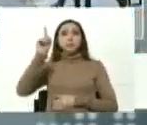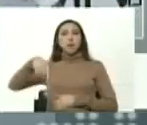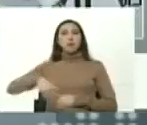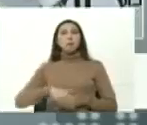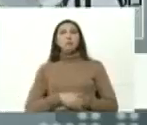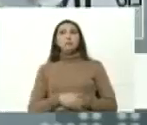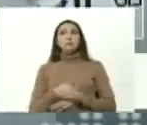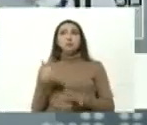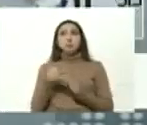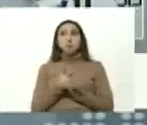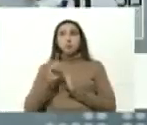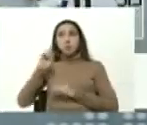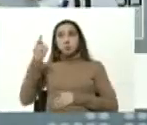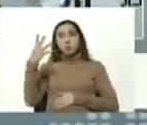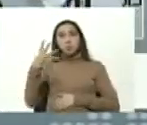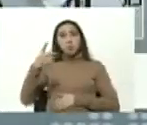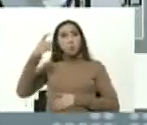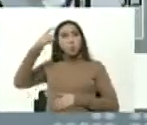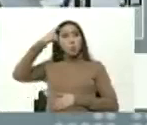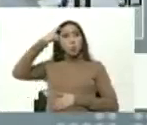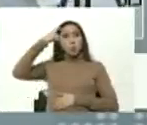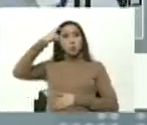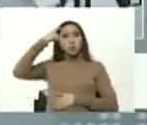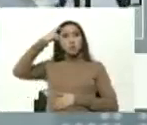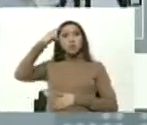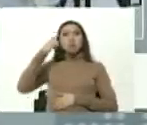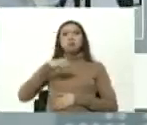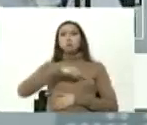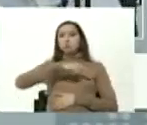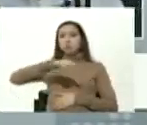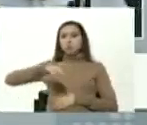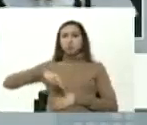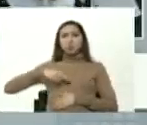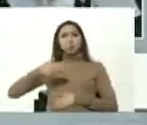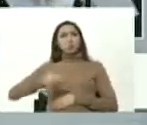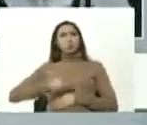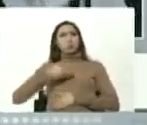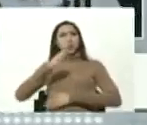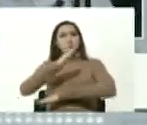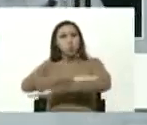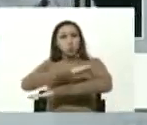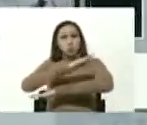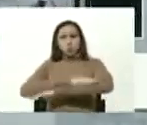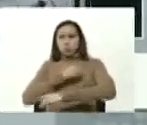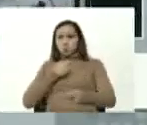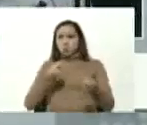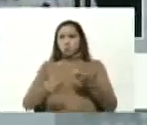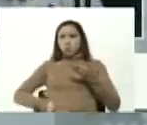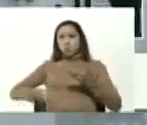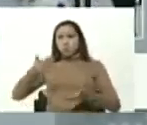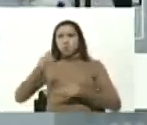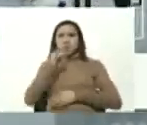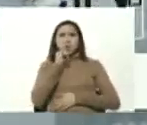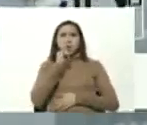en estos primeros cuatro días, hemos podido ver el comportamiento de los equilibrios informativos.